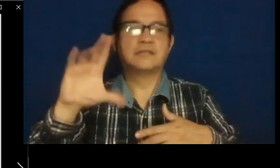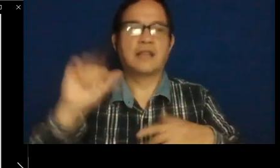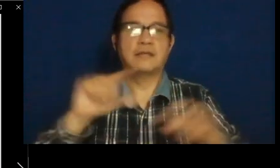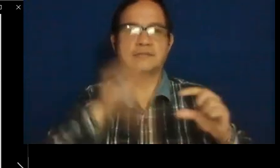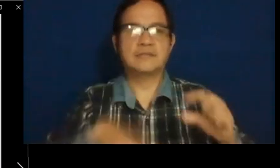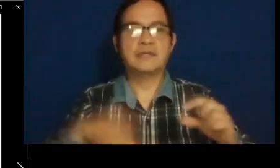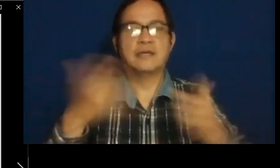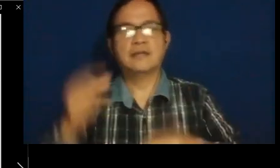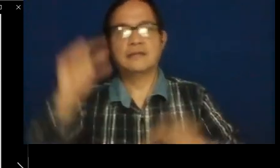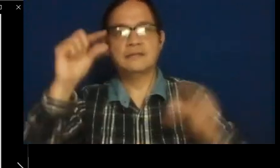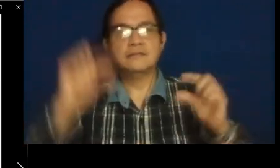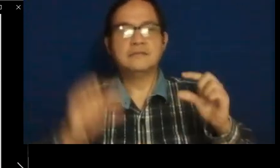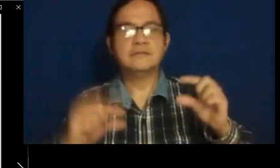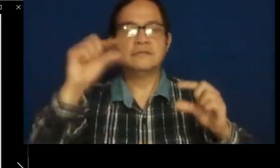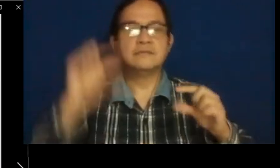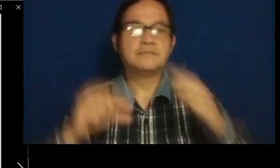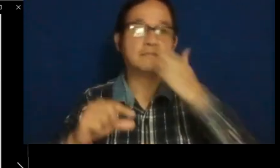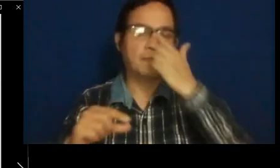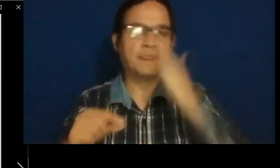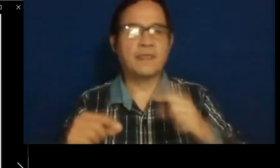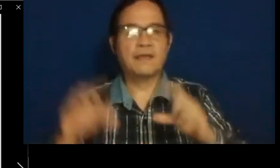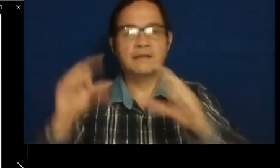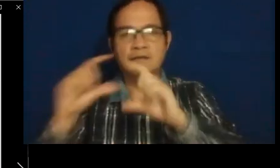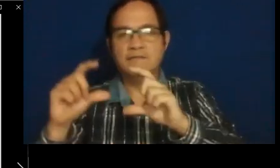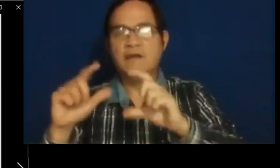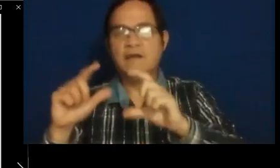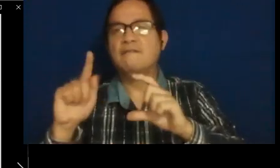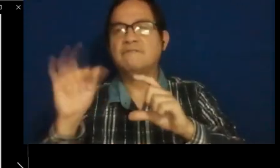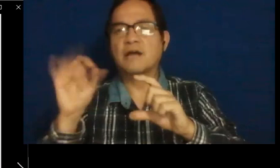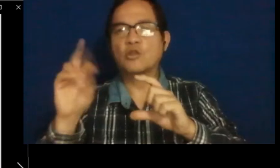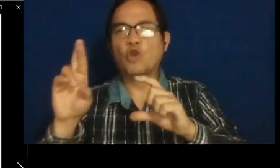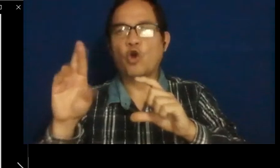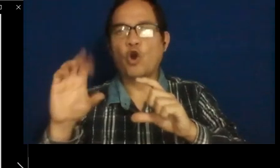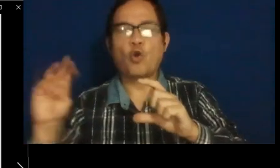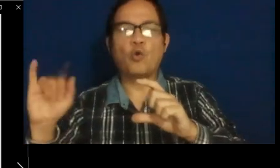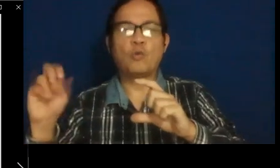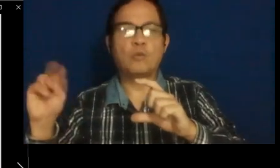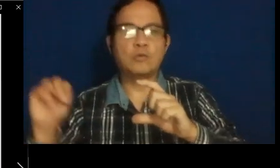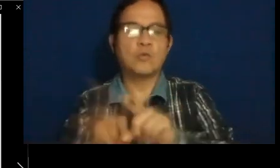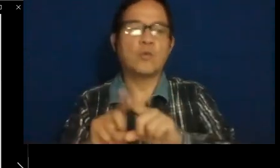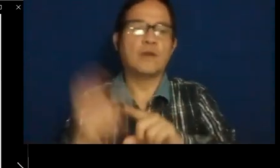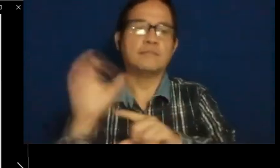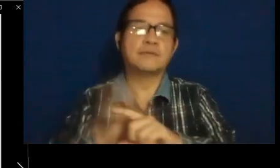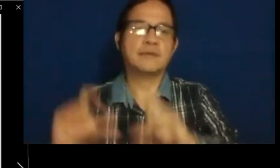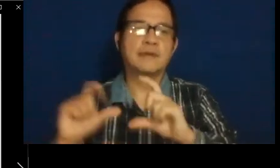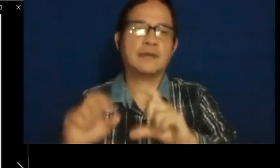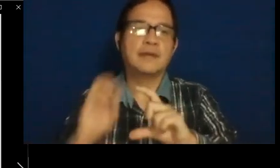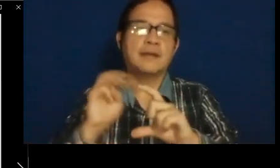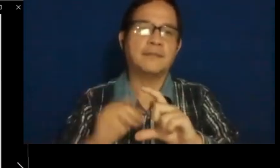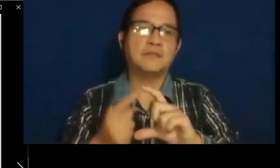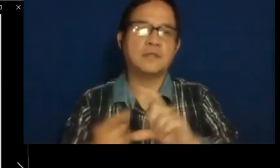la suma de términos semejantes y luego sacar factor común, voy a obtener que va a ser masa 1 más masa 2 y por